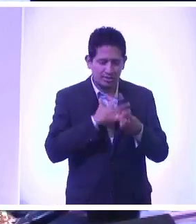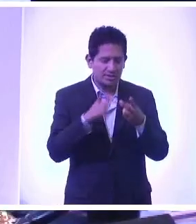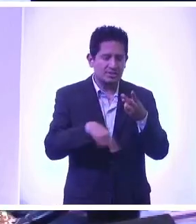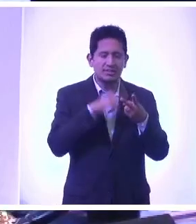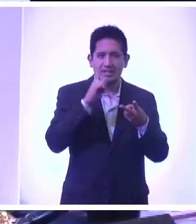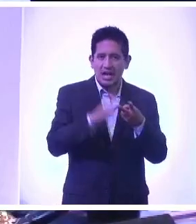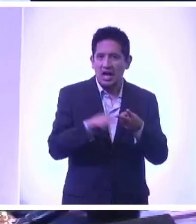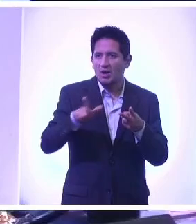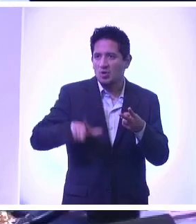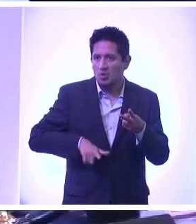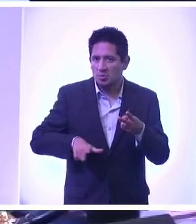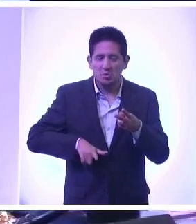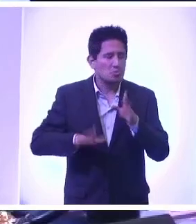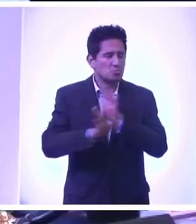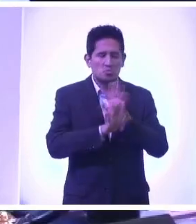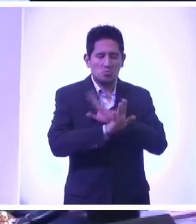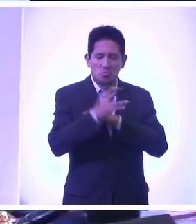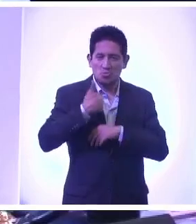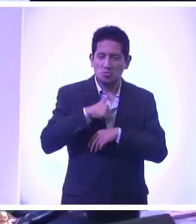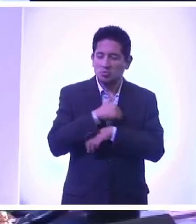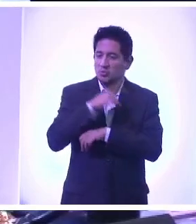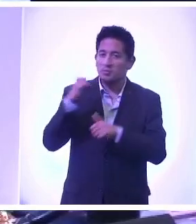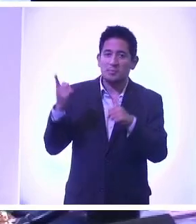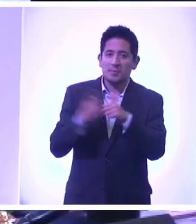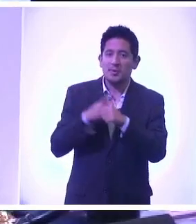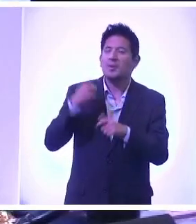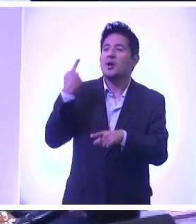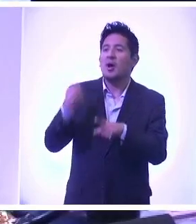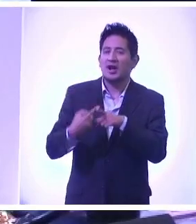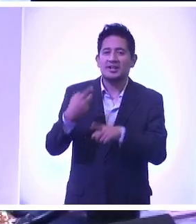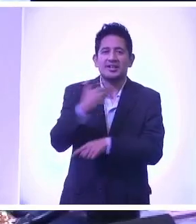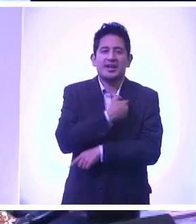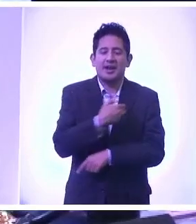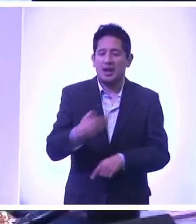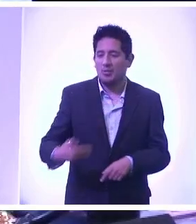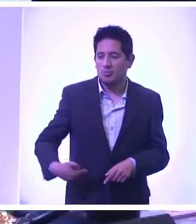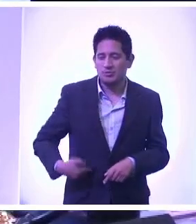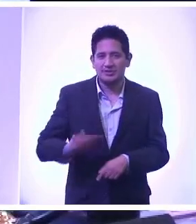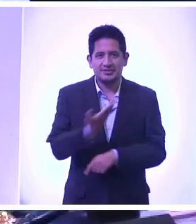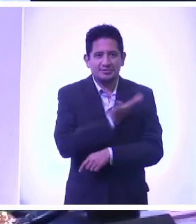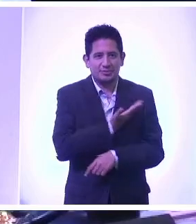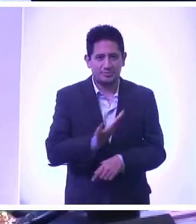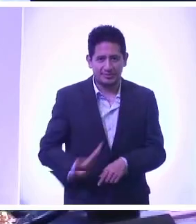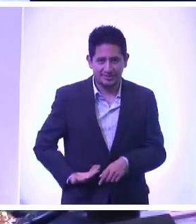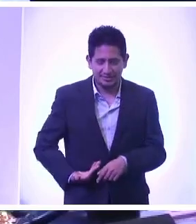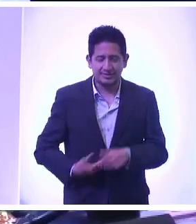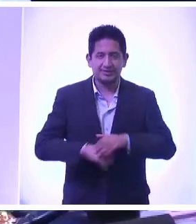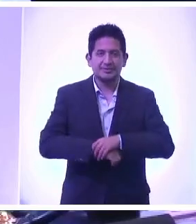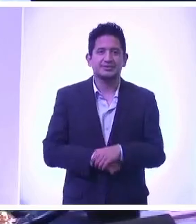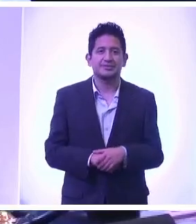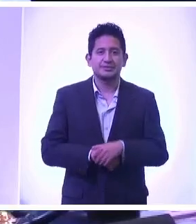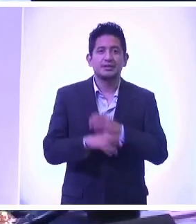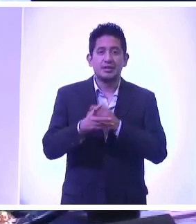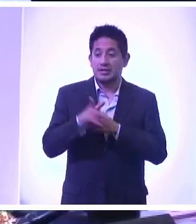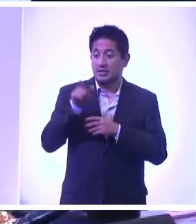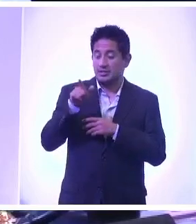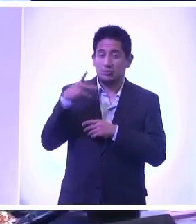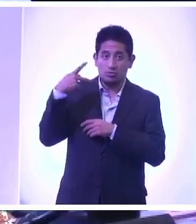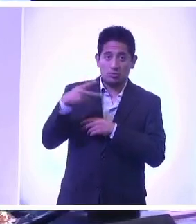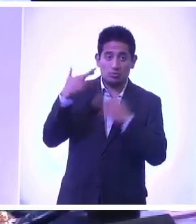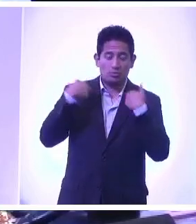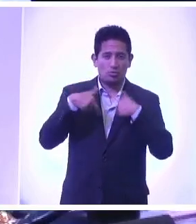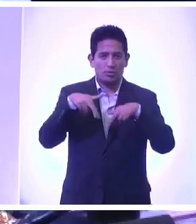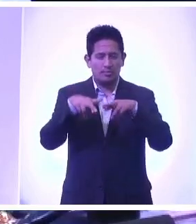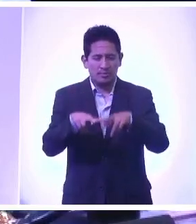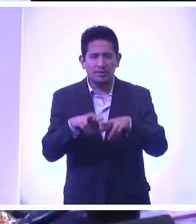gobernadora es al presidente municipal a través de la gente que eligió en su gabinete a los representantes que tienen el Cabildo y